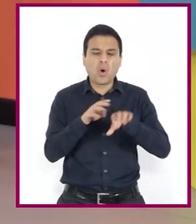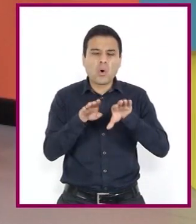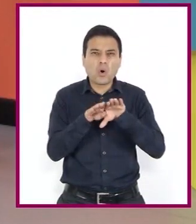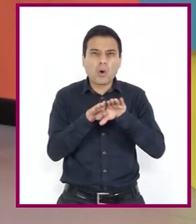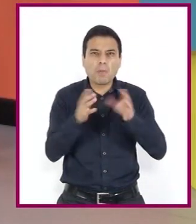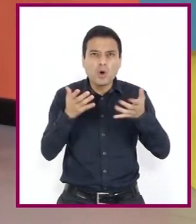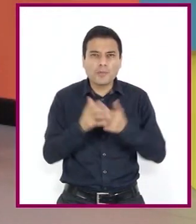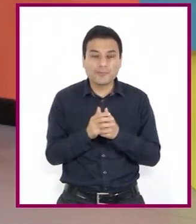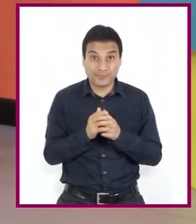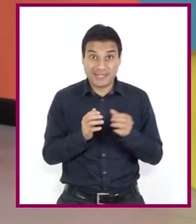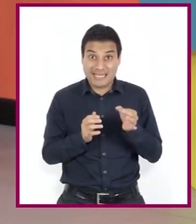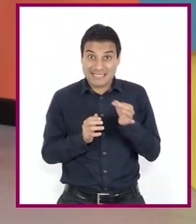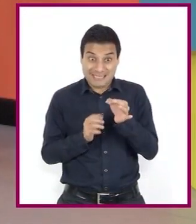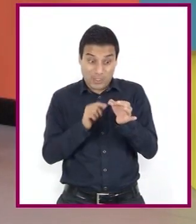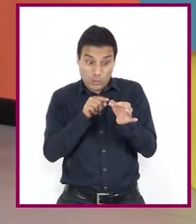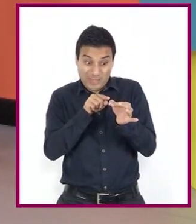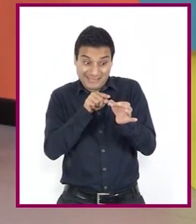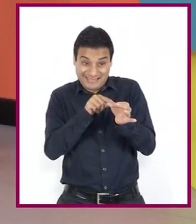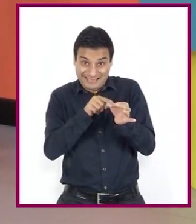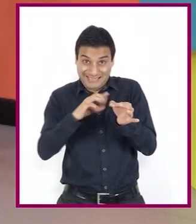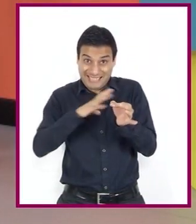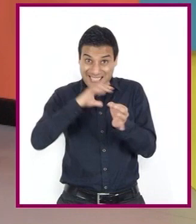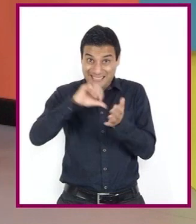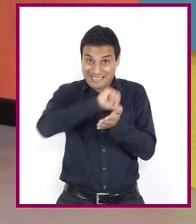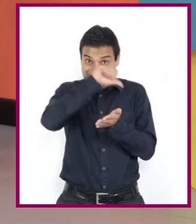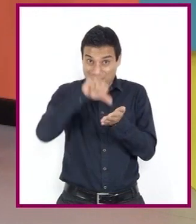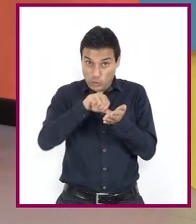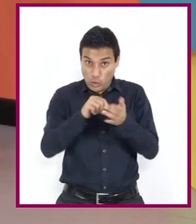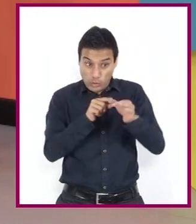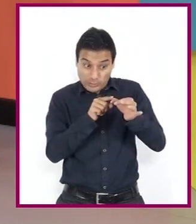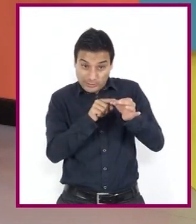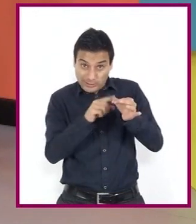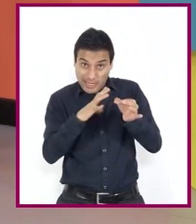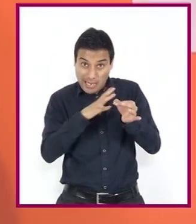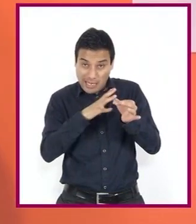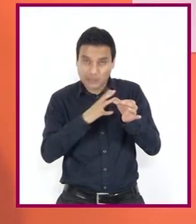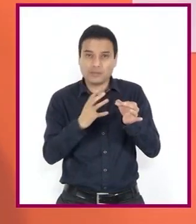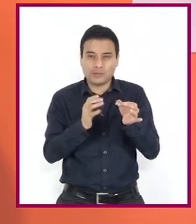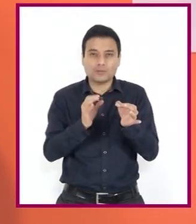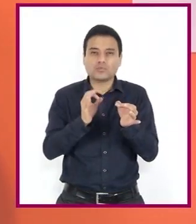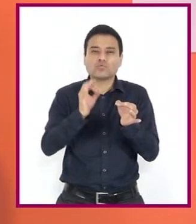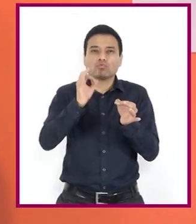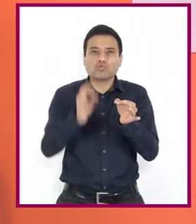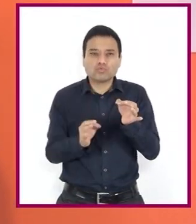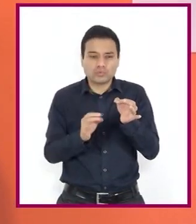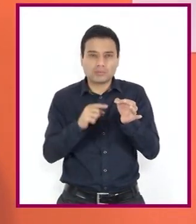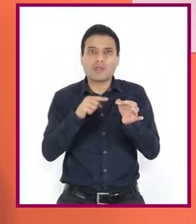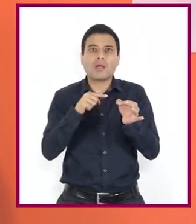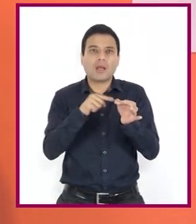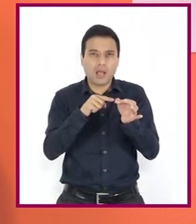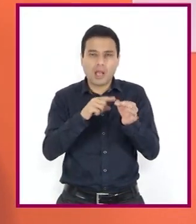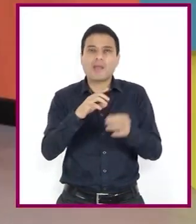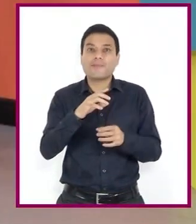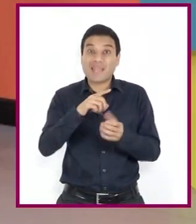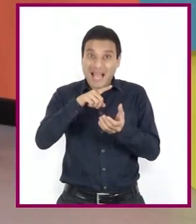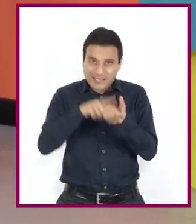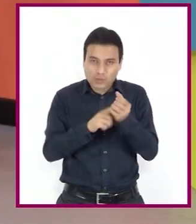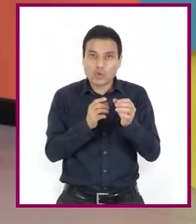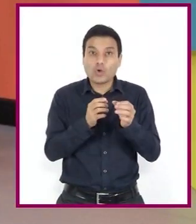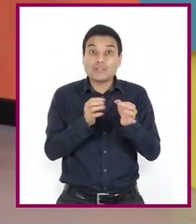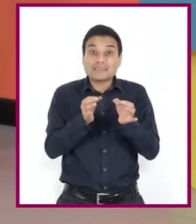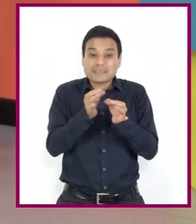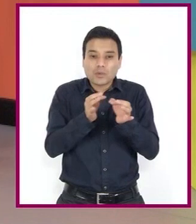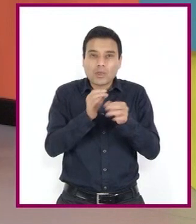las células con núcleo, las más evolucionadas, precedían de células más simples que luego